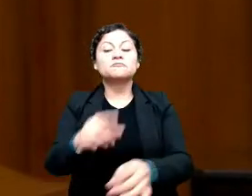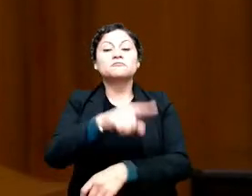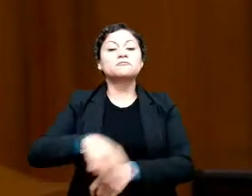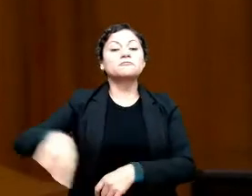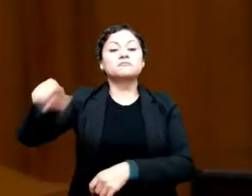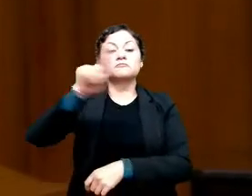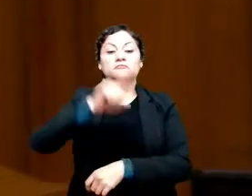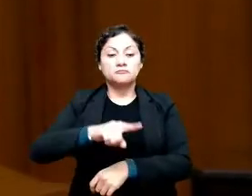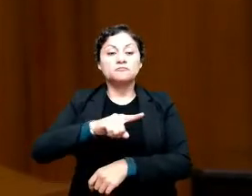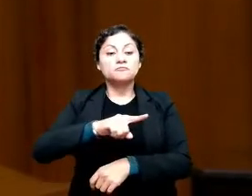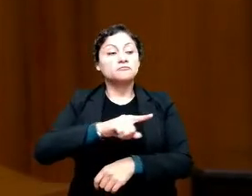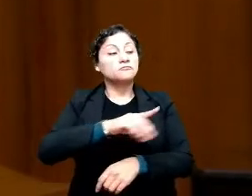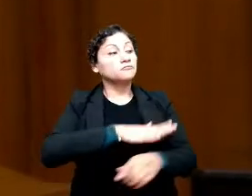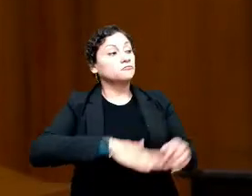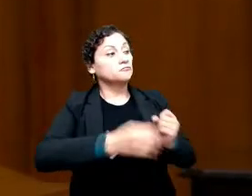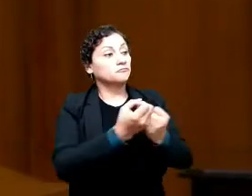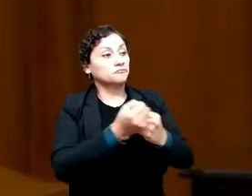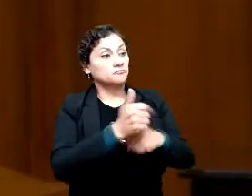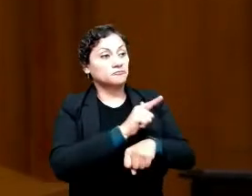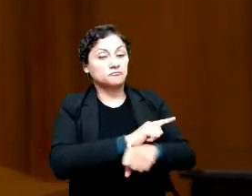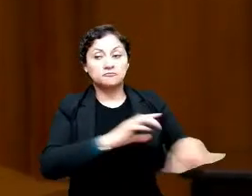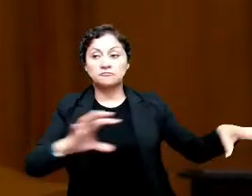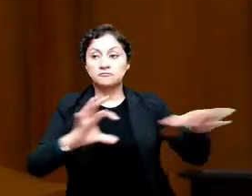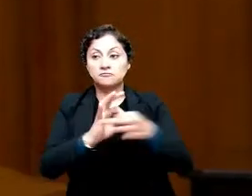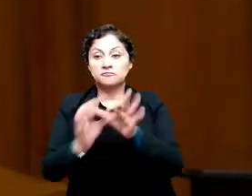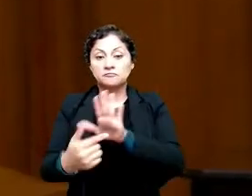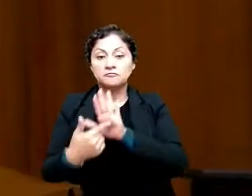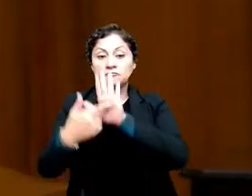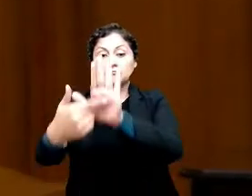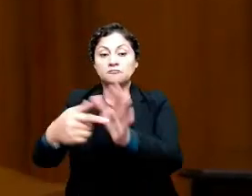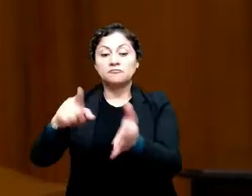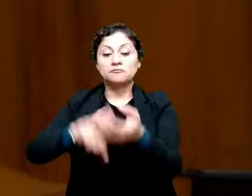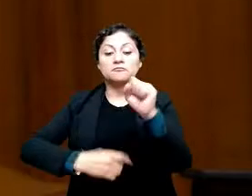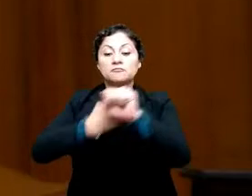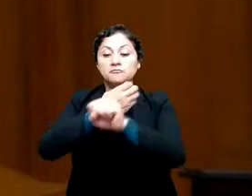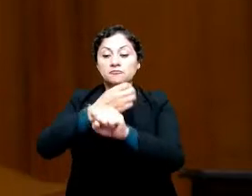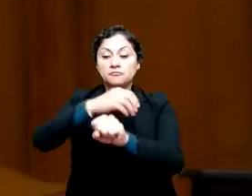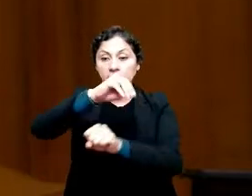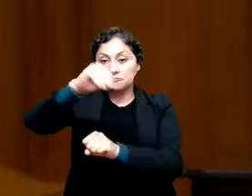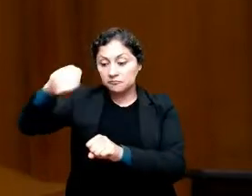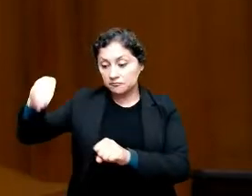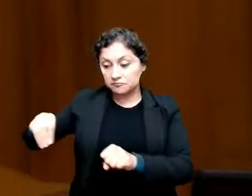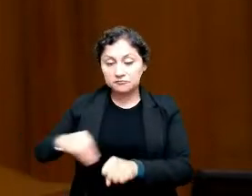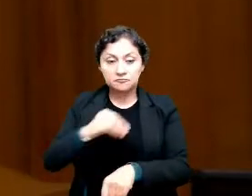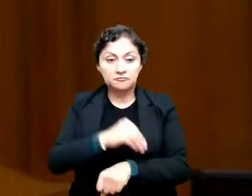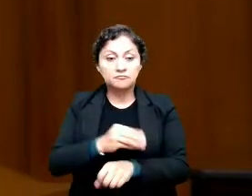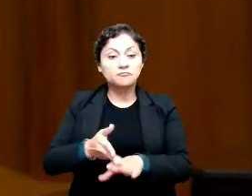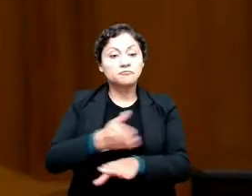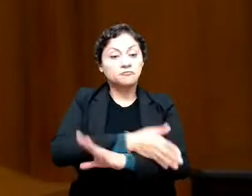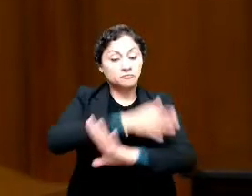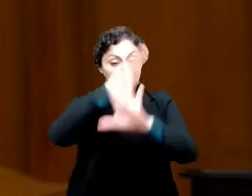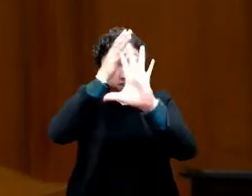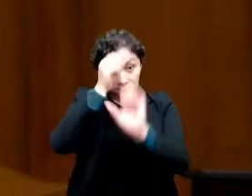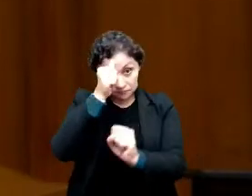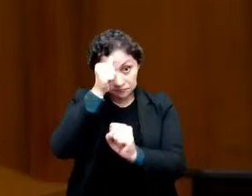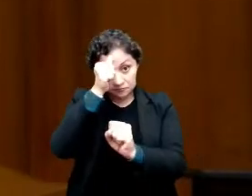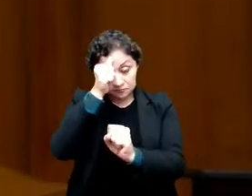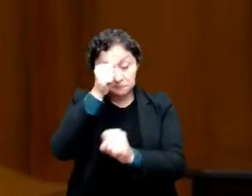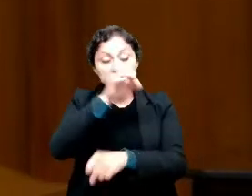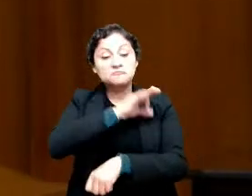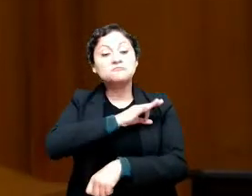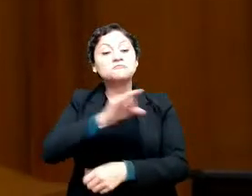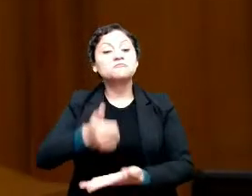de la dinámica social de cada región del Estado. Los acuerdos adoptados han permitido sentar las